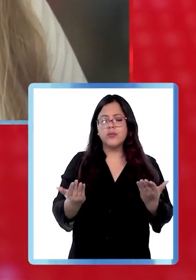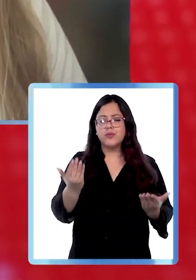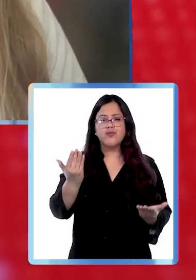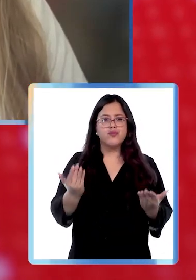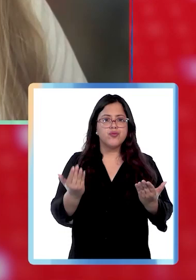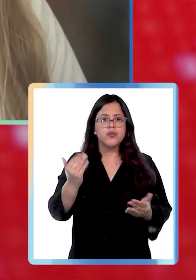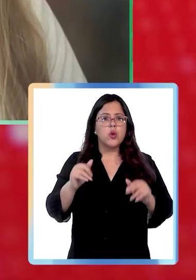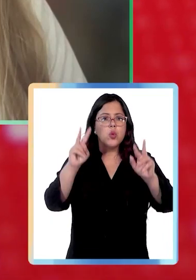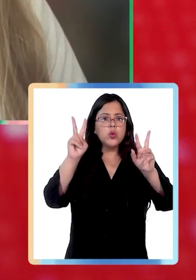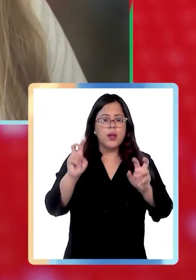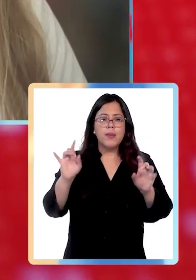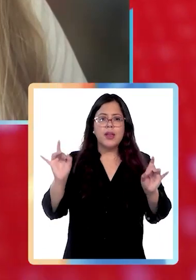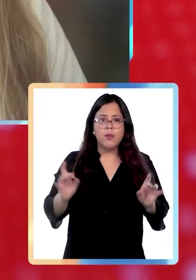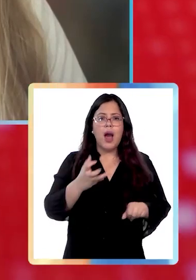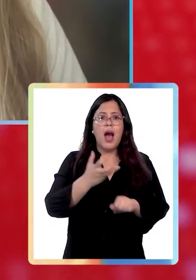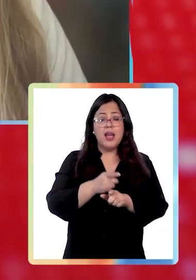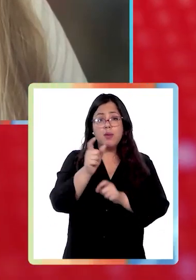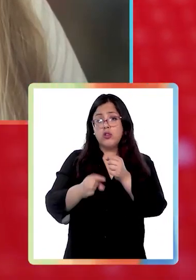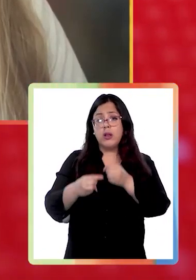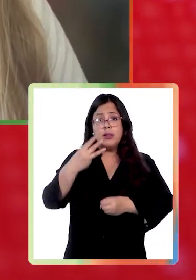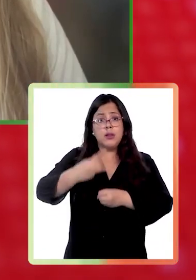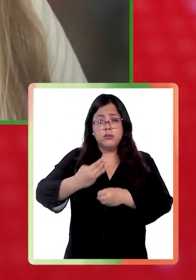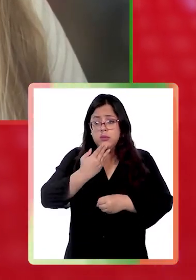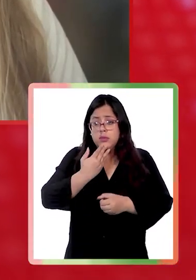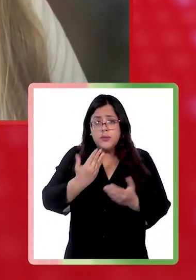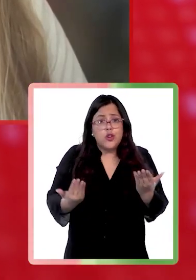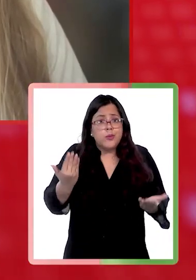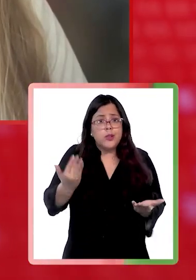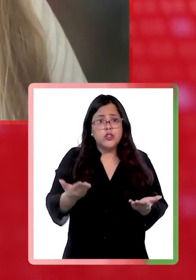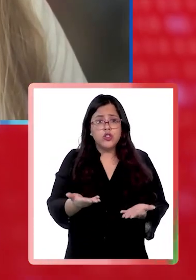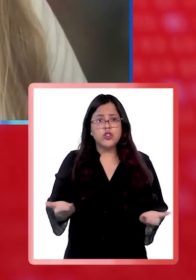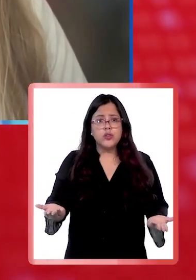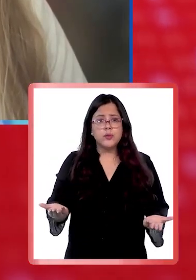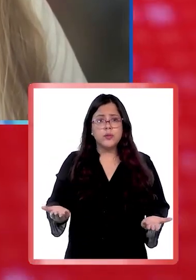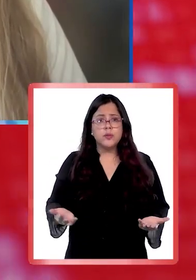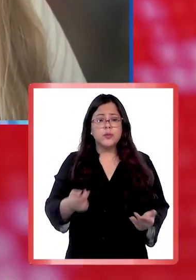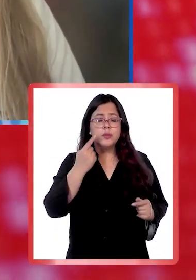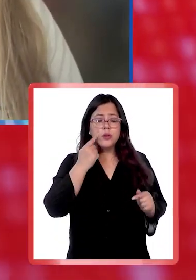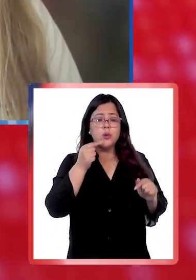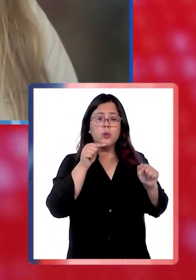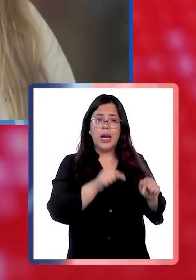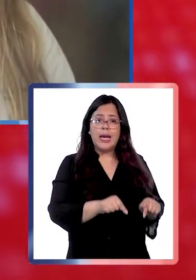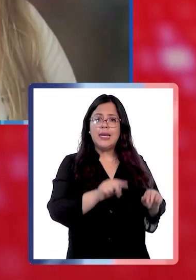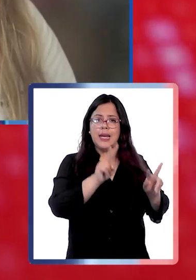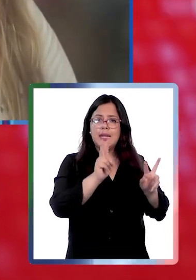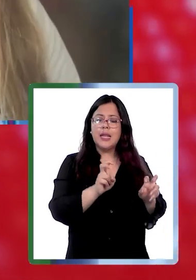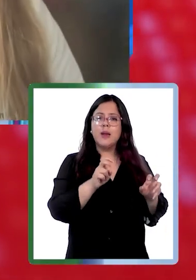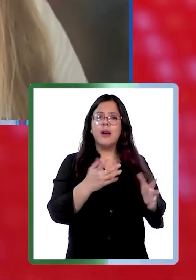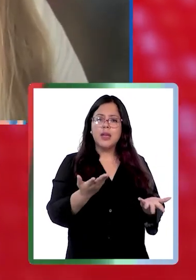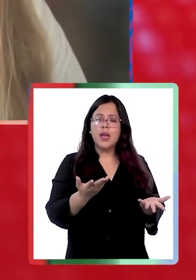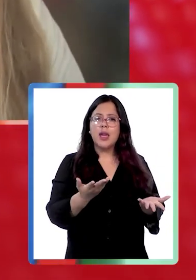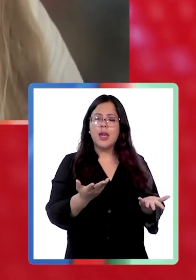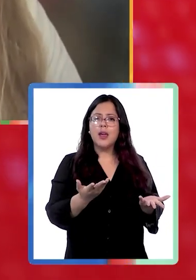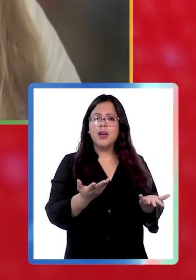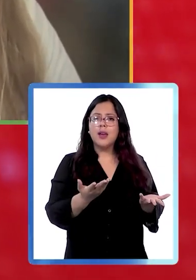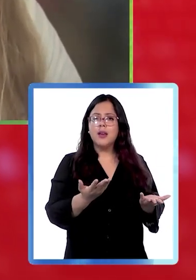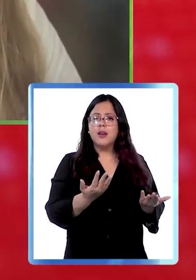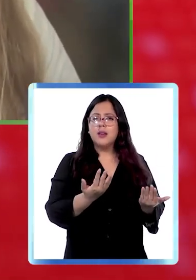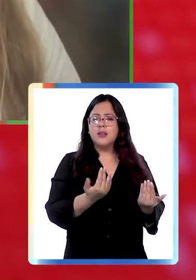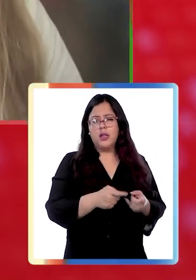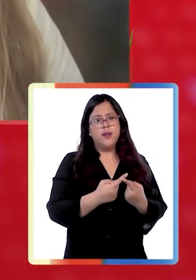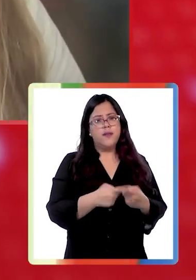adulta, a comparación ya a algo que se puede dar incluso en los adultos mayores? Claro, es que ahí la verdad es que el camino es bien